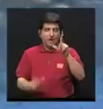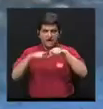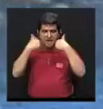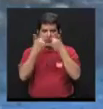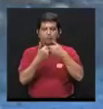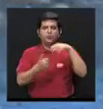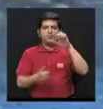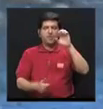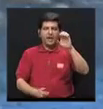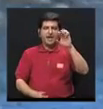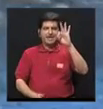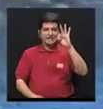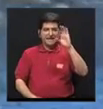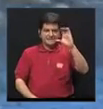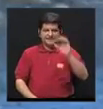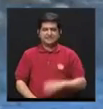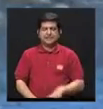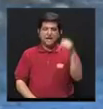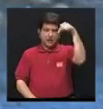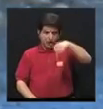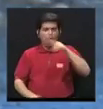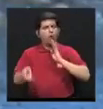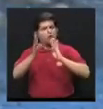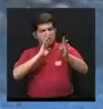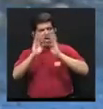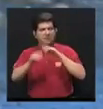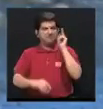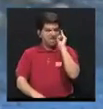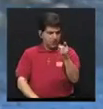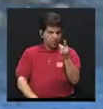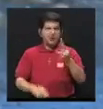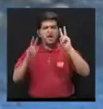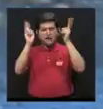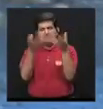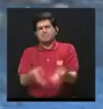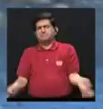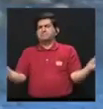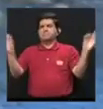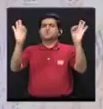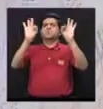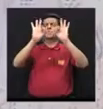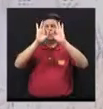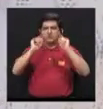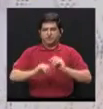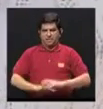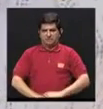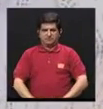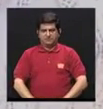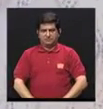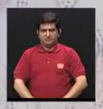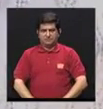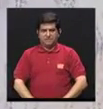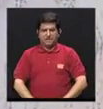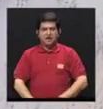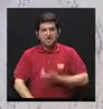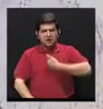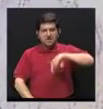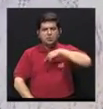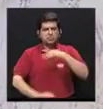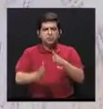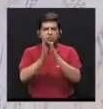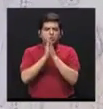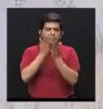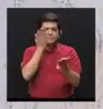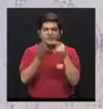Y hoy vamos a estar conversando con Silvia sobre un tema muy importante que le vamos a pedir más bien que nos